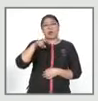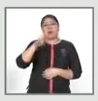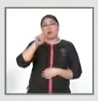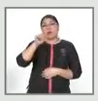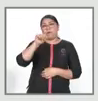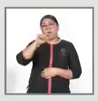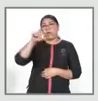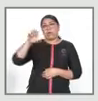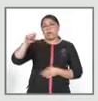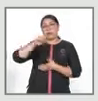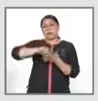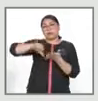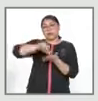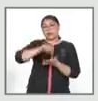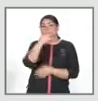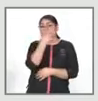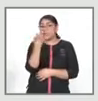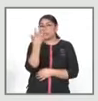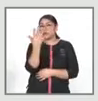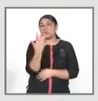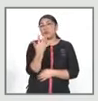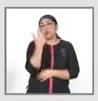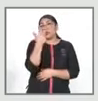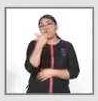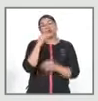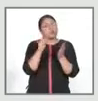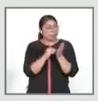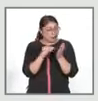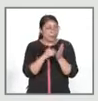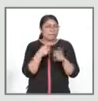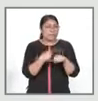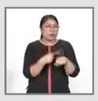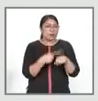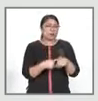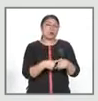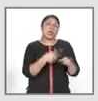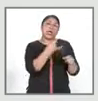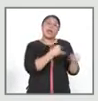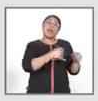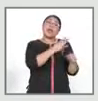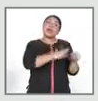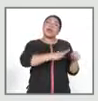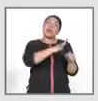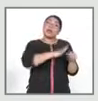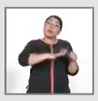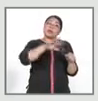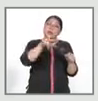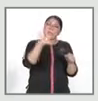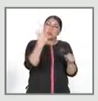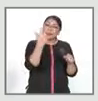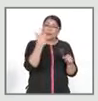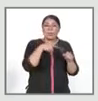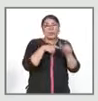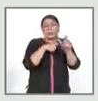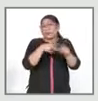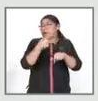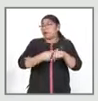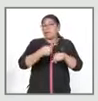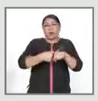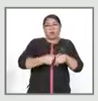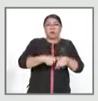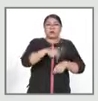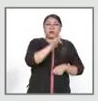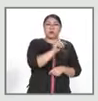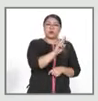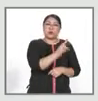número uno con 558 casos en jurisdicción sanitaria número dos tenemos 13 casos activos en